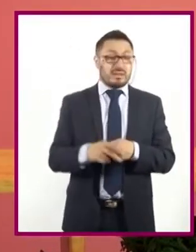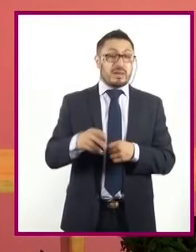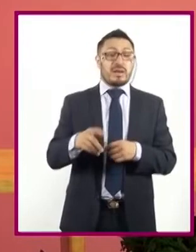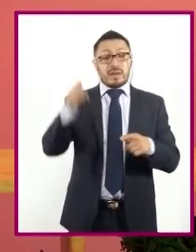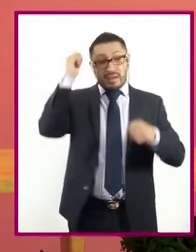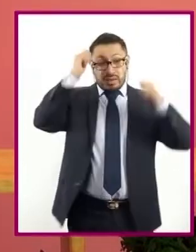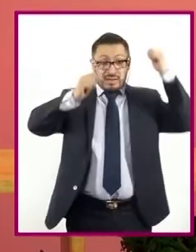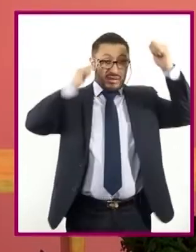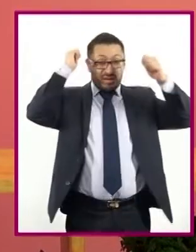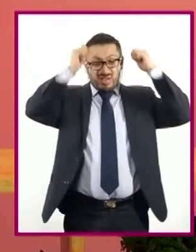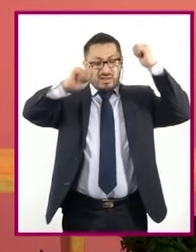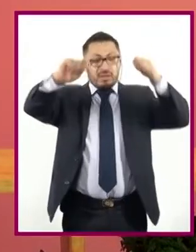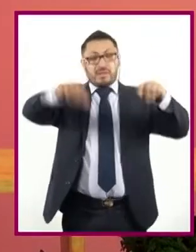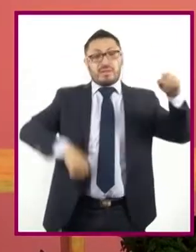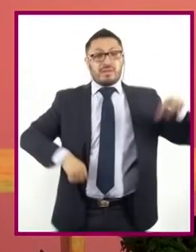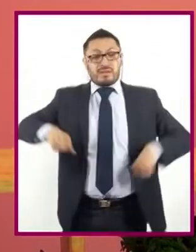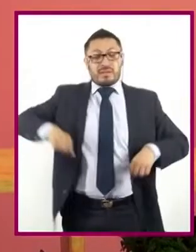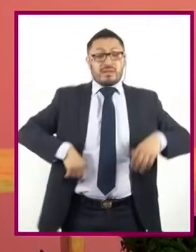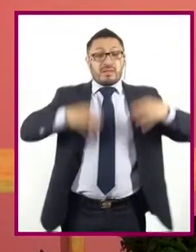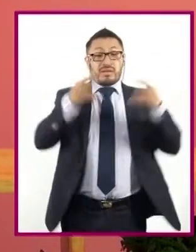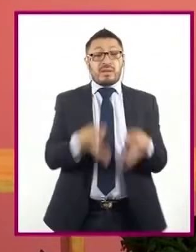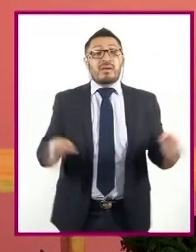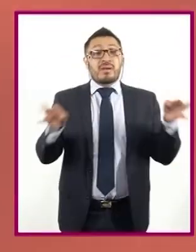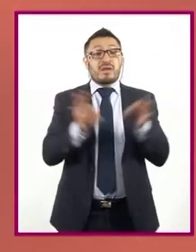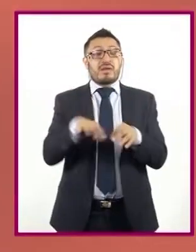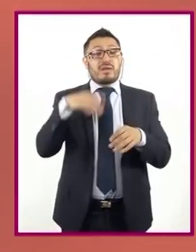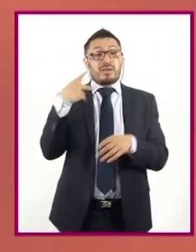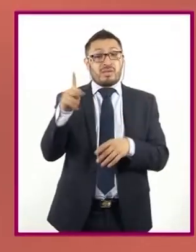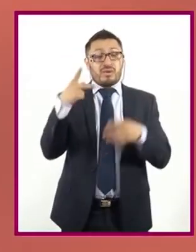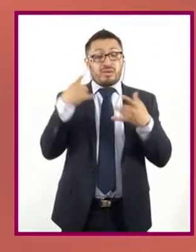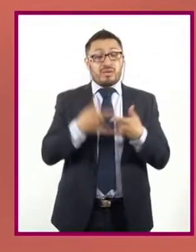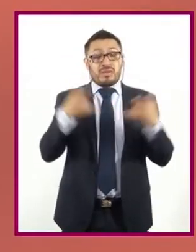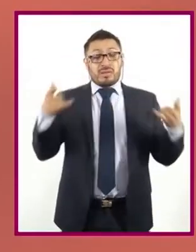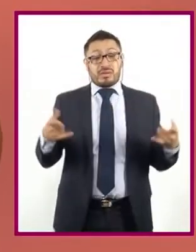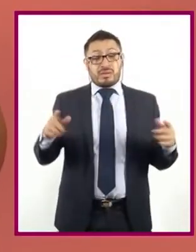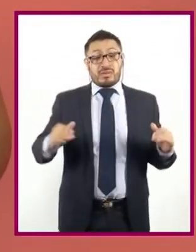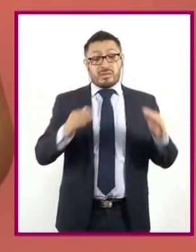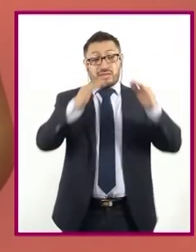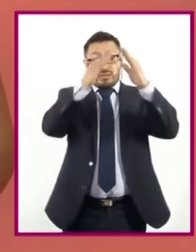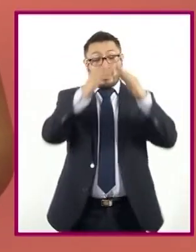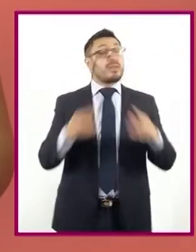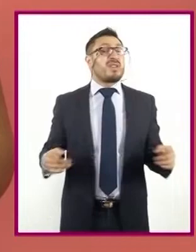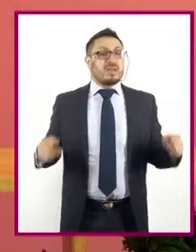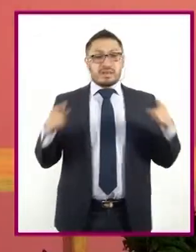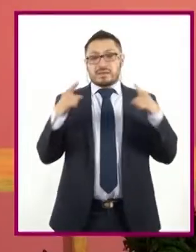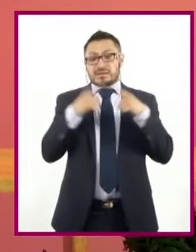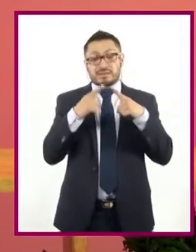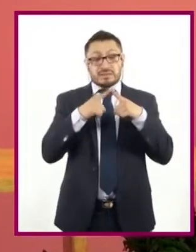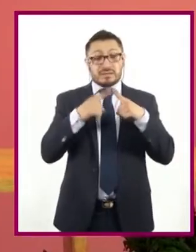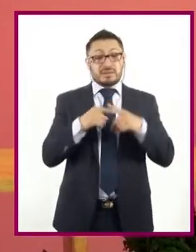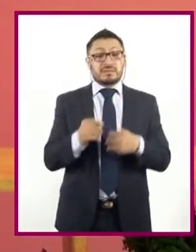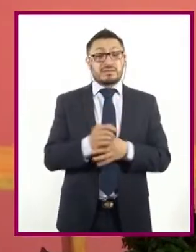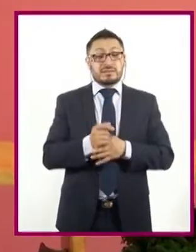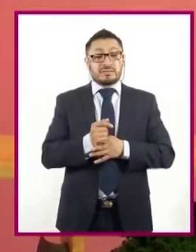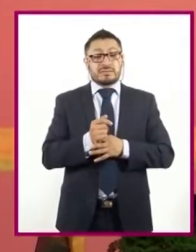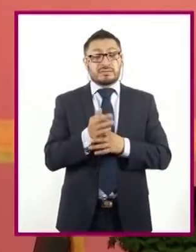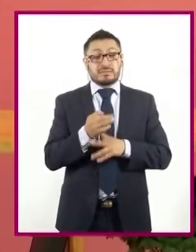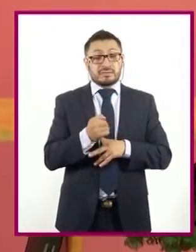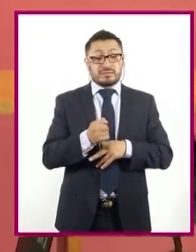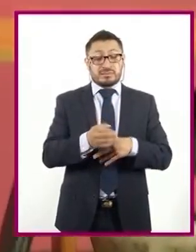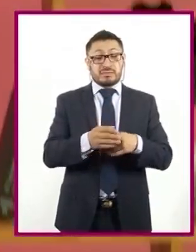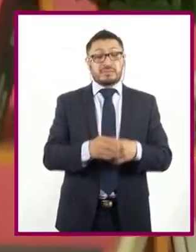muy importante, en particular por la historia de sus pirámides y templos. Devolvemos aquí al